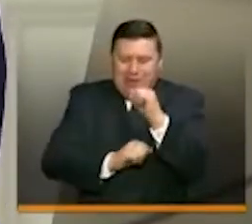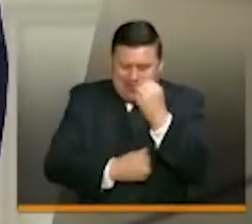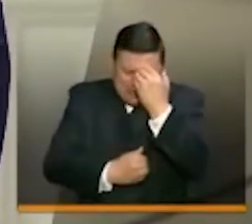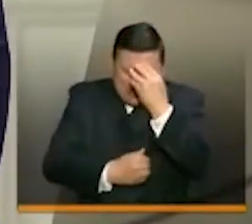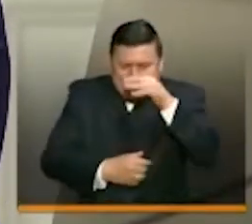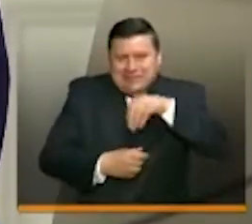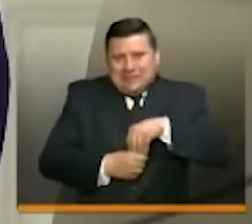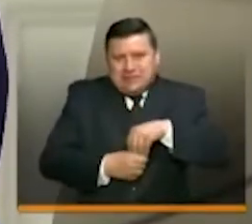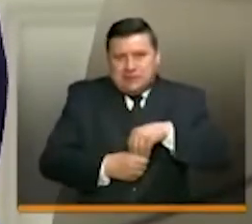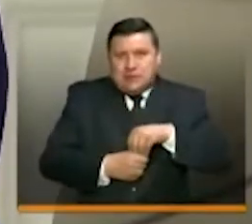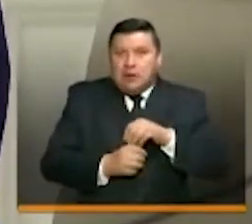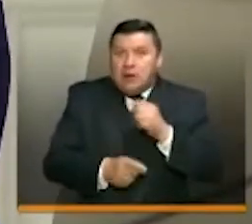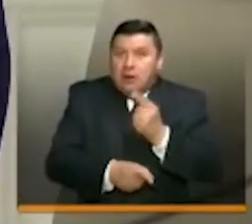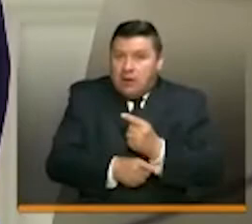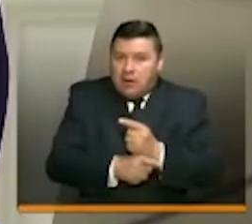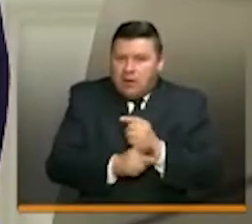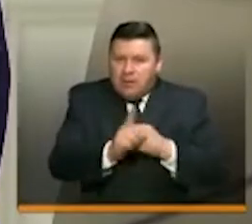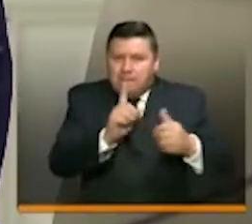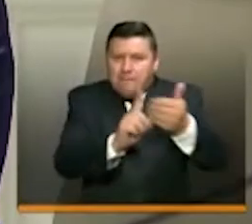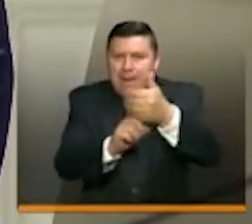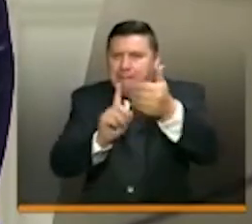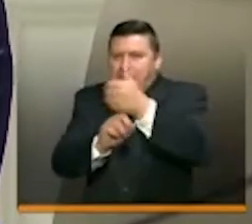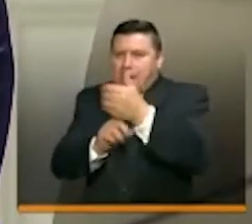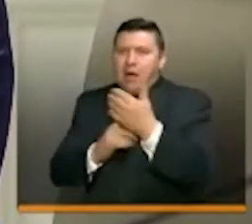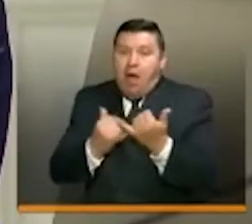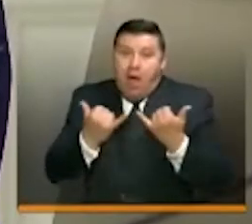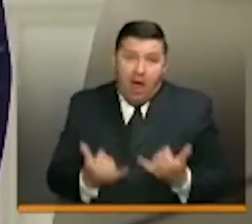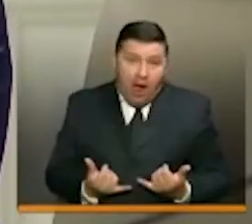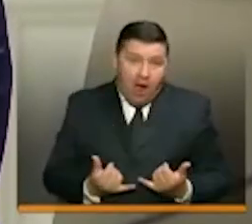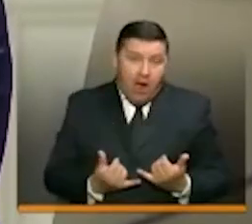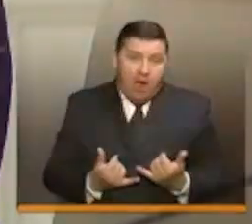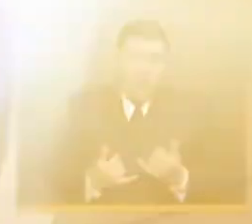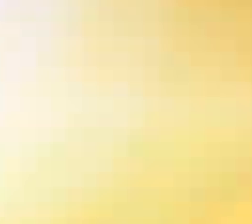llegar, digamos, a buen término y lentificar, como hasta ahora, la transmisión del virus.